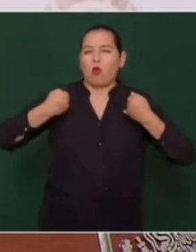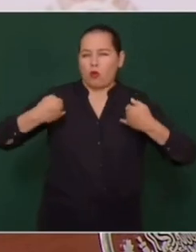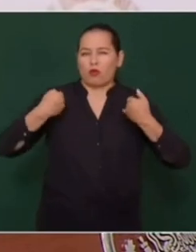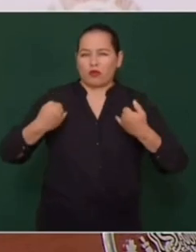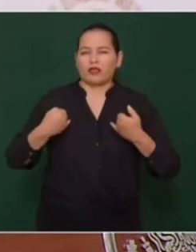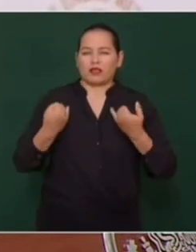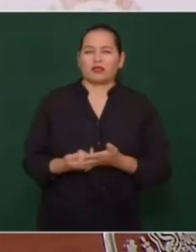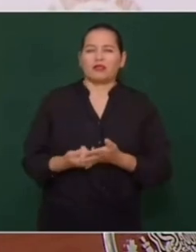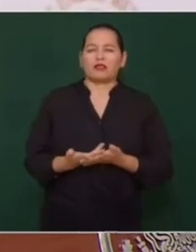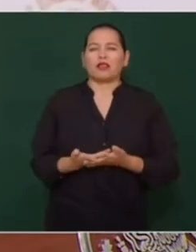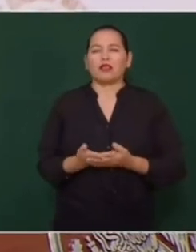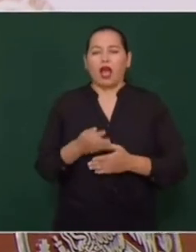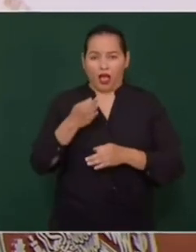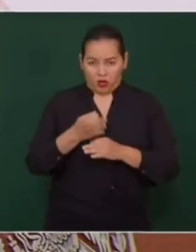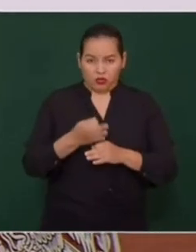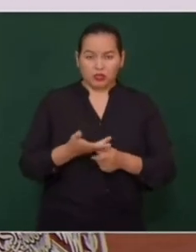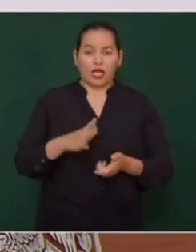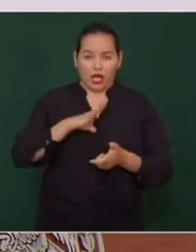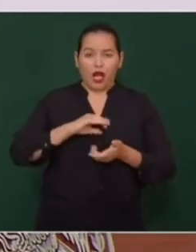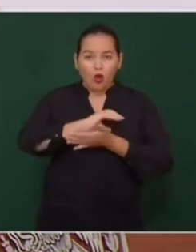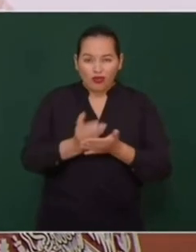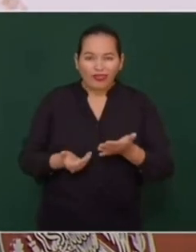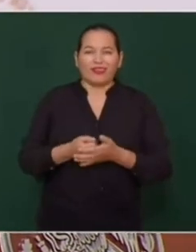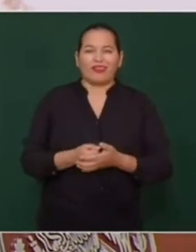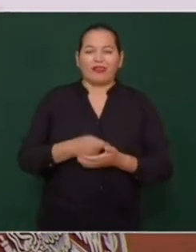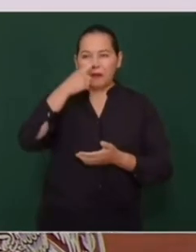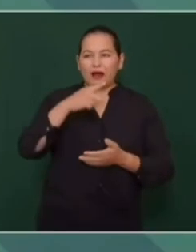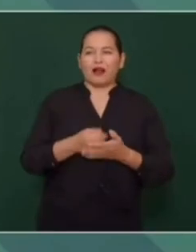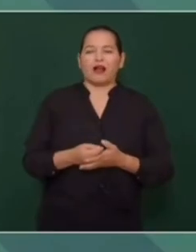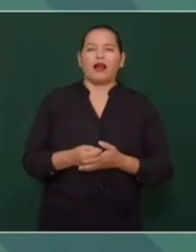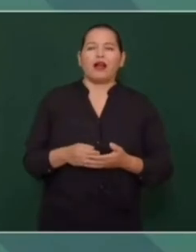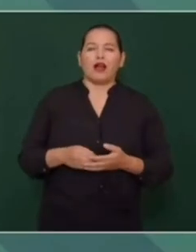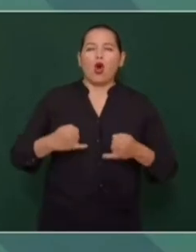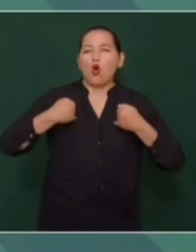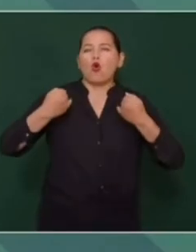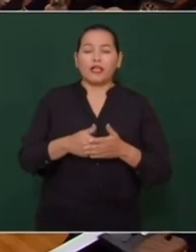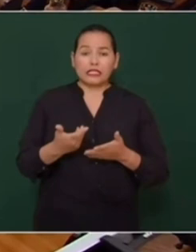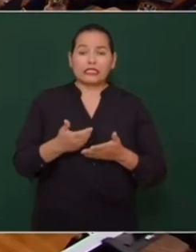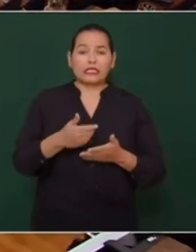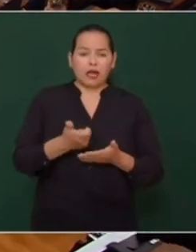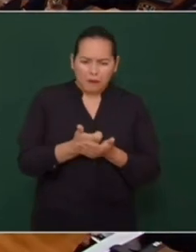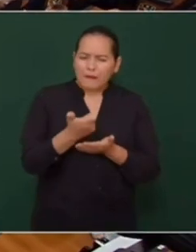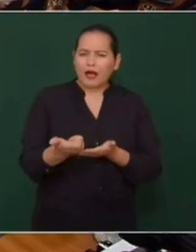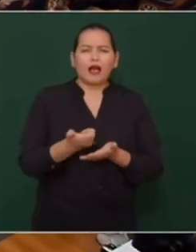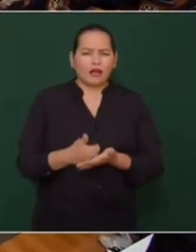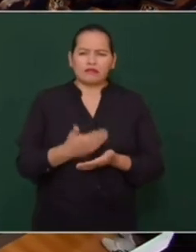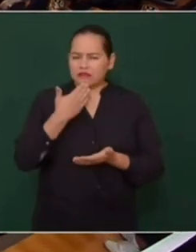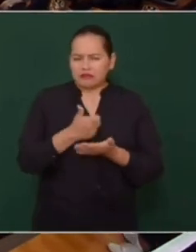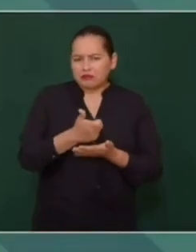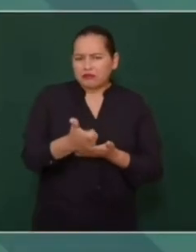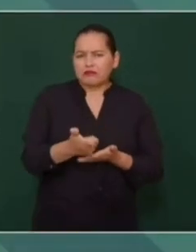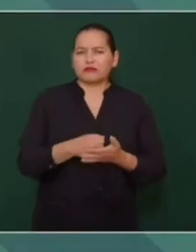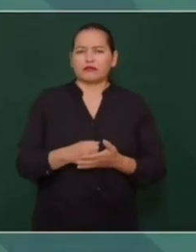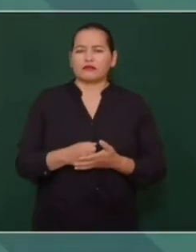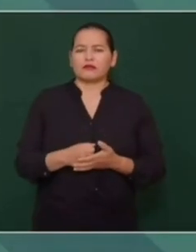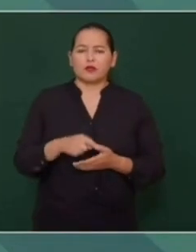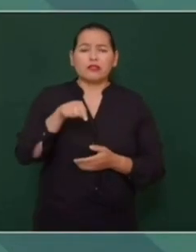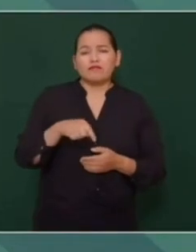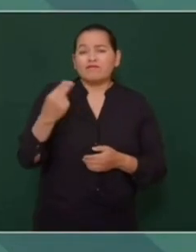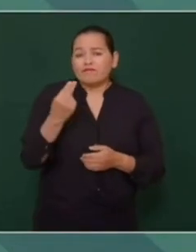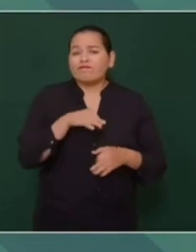están ahora siendo contratados en el programa Jóvenes Construyendo el Futuro. El que necesite el